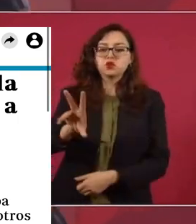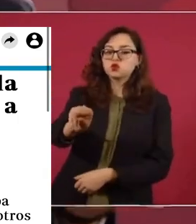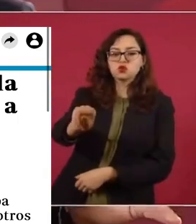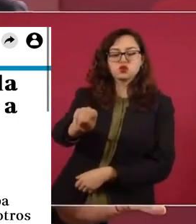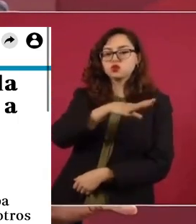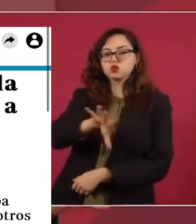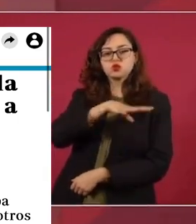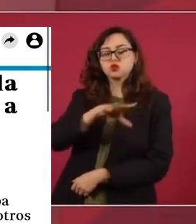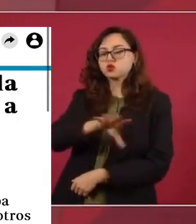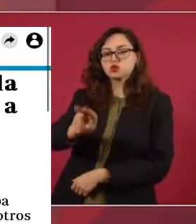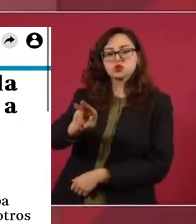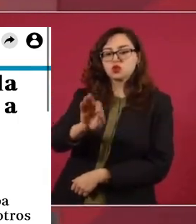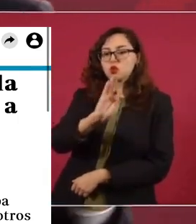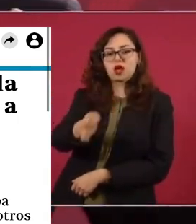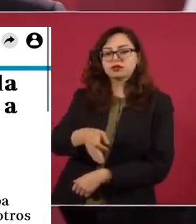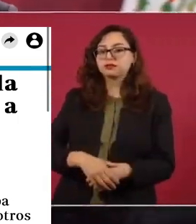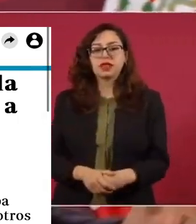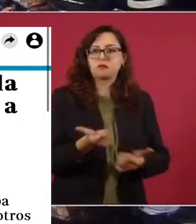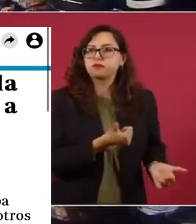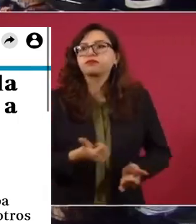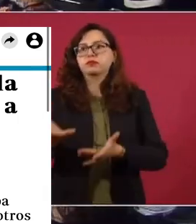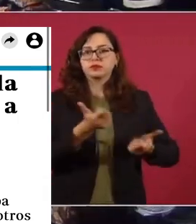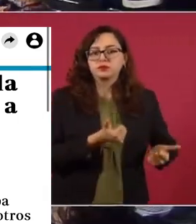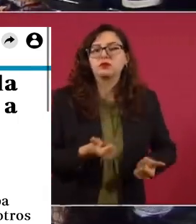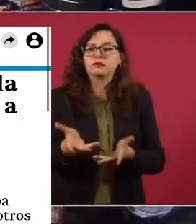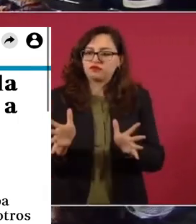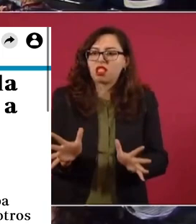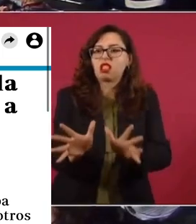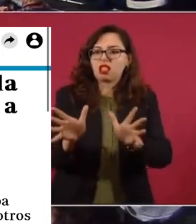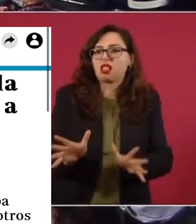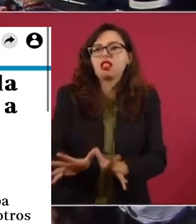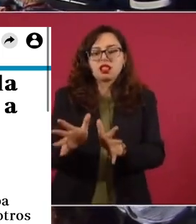se opta por mandarles armas y por tomar